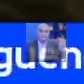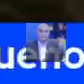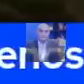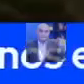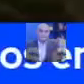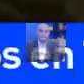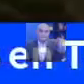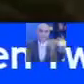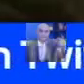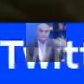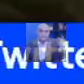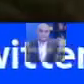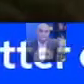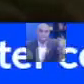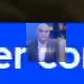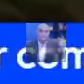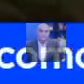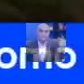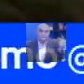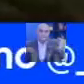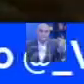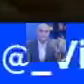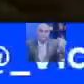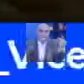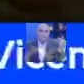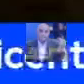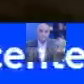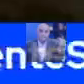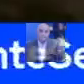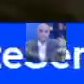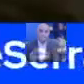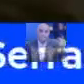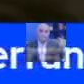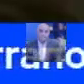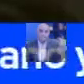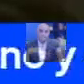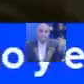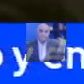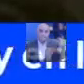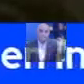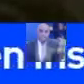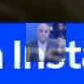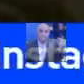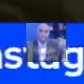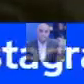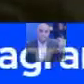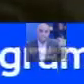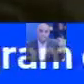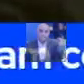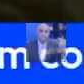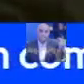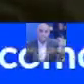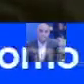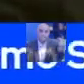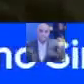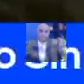Gutiérrez es inteligentísimo. Y sobre Nancy Flores, ¿qué le puedo decir? Yo la admiro, la